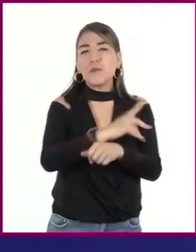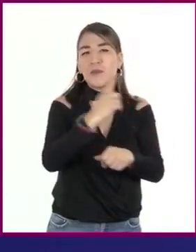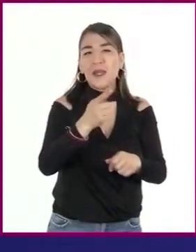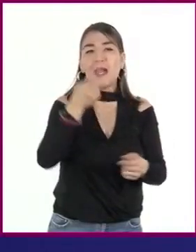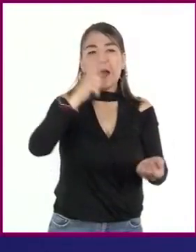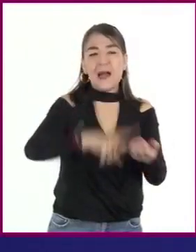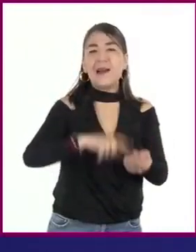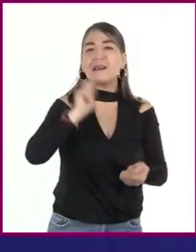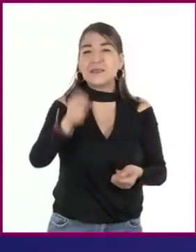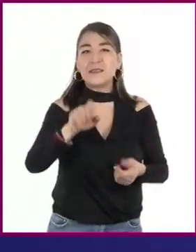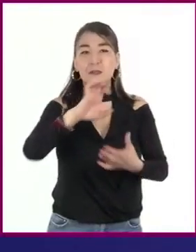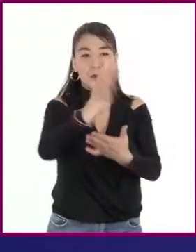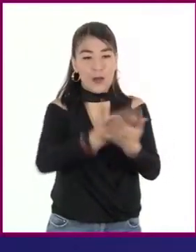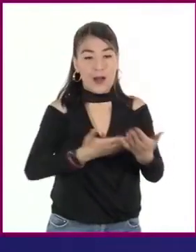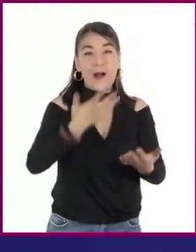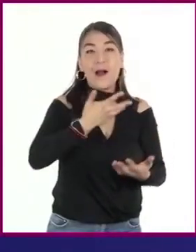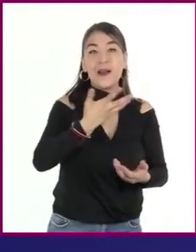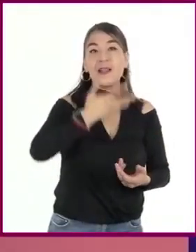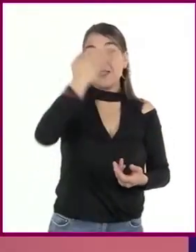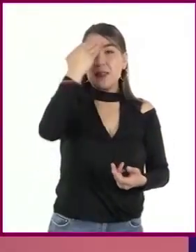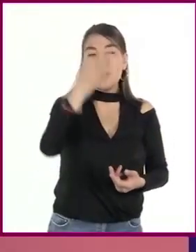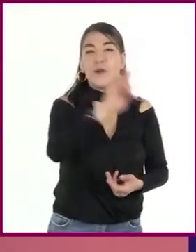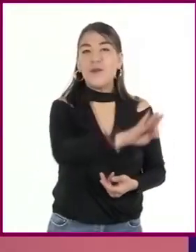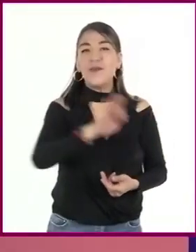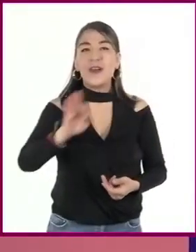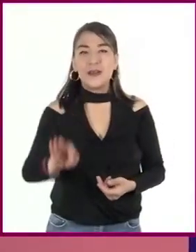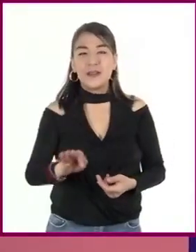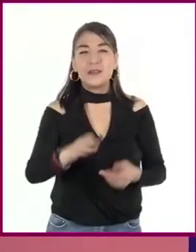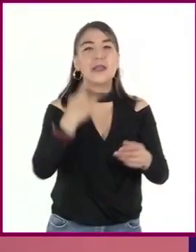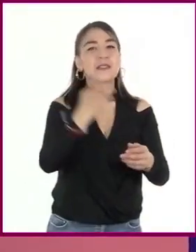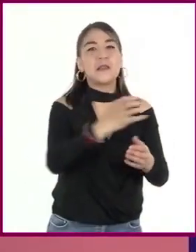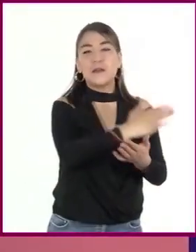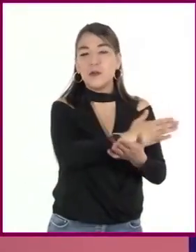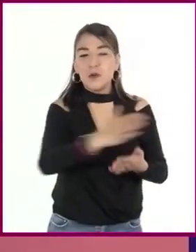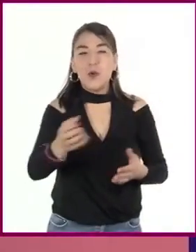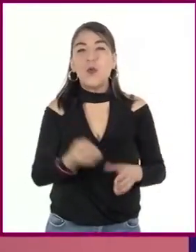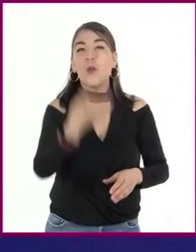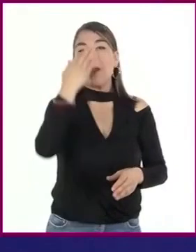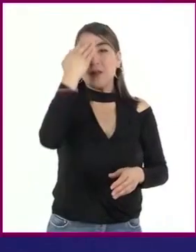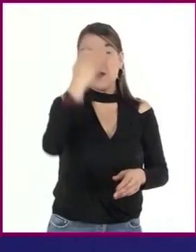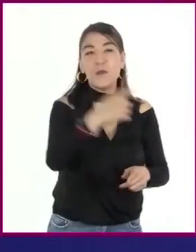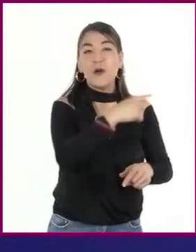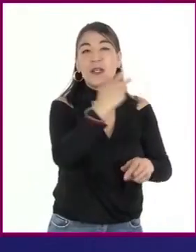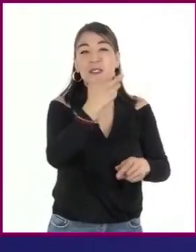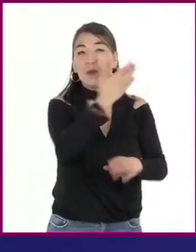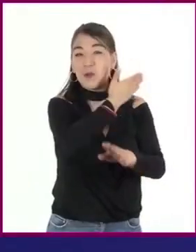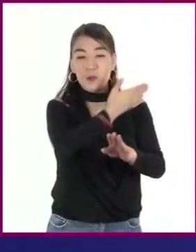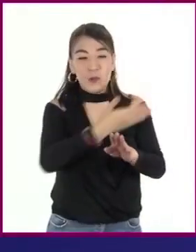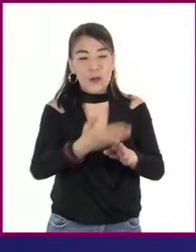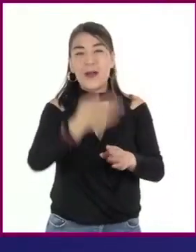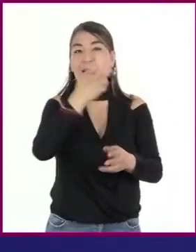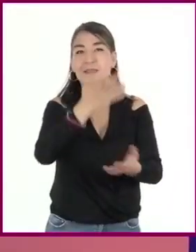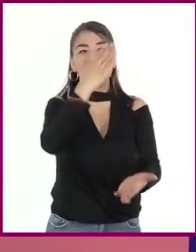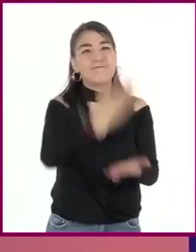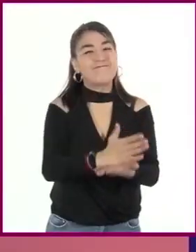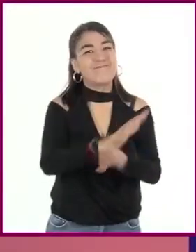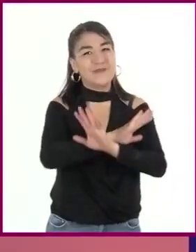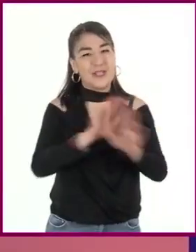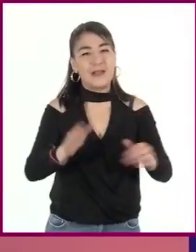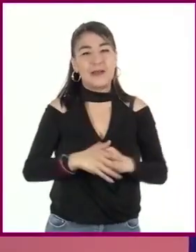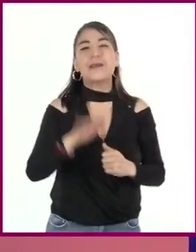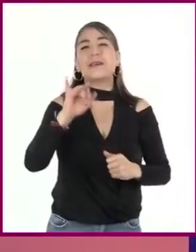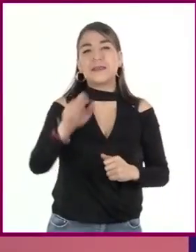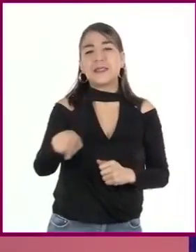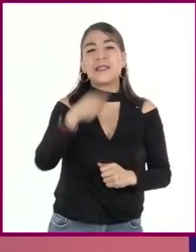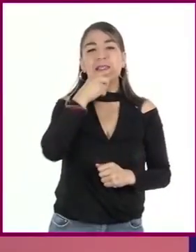también establecen una vigencia, es decir, el plazo de tiempo durante el cual el contrato es vigente. Sí,